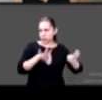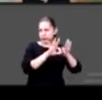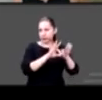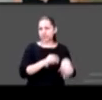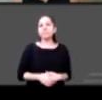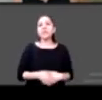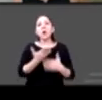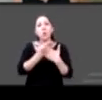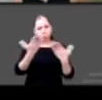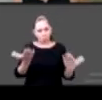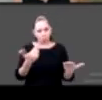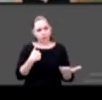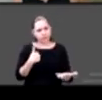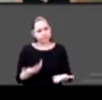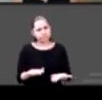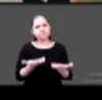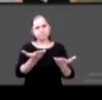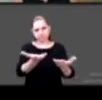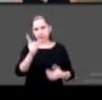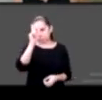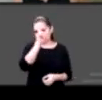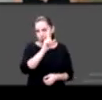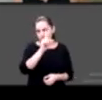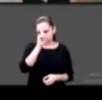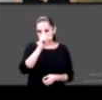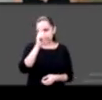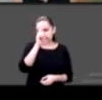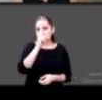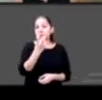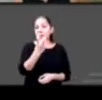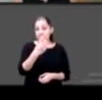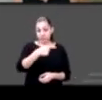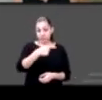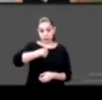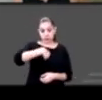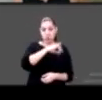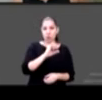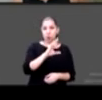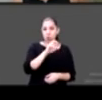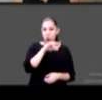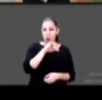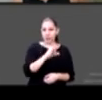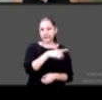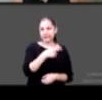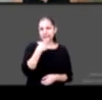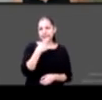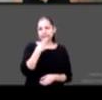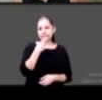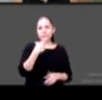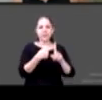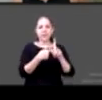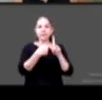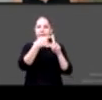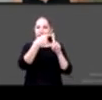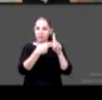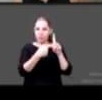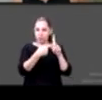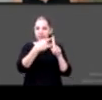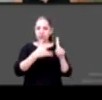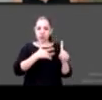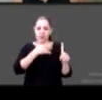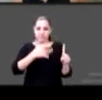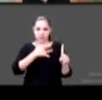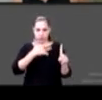herramienta que para nosotros siempre en Jucconi se llama el termómetro de emociones. Como puedes calcular, si estamos